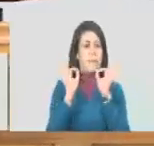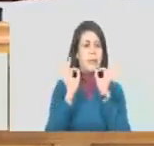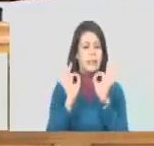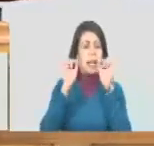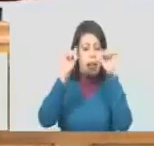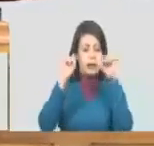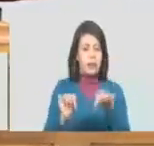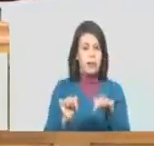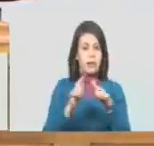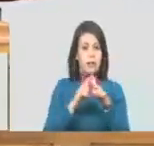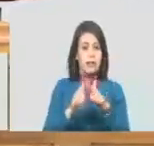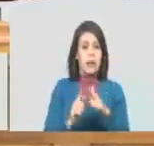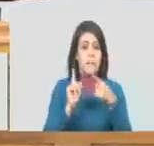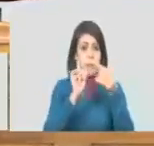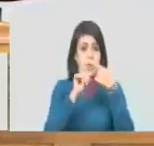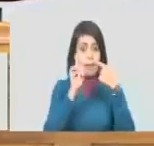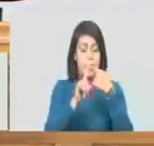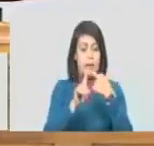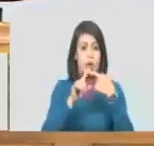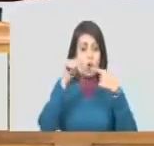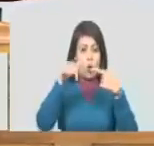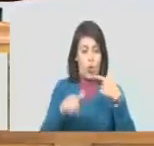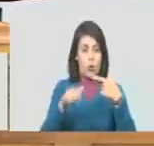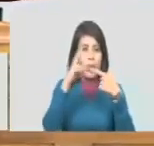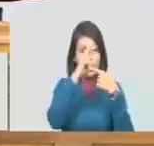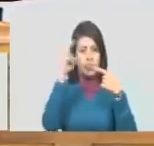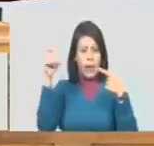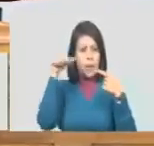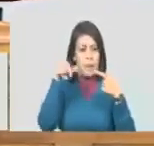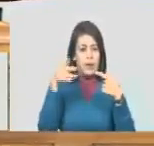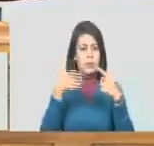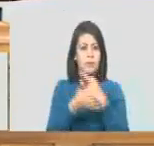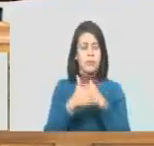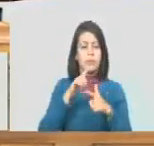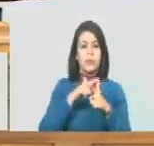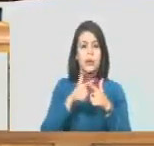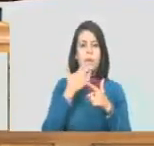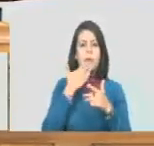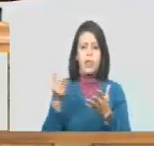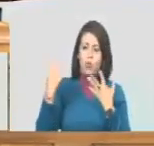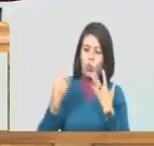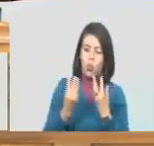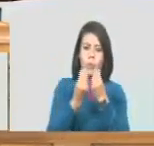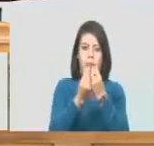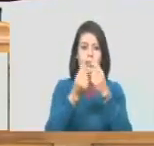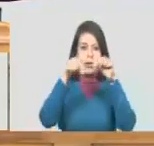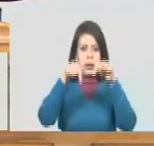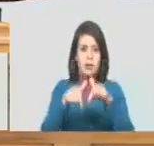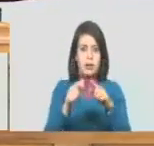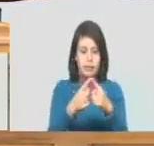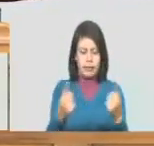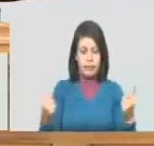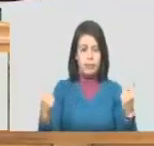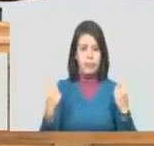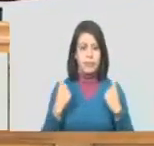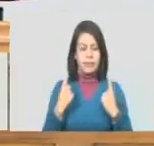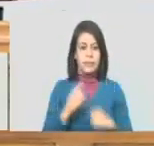especiales para el primer punto del orden del día y por eso le pedimos que nos acompañen aquí en el hemiciclo de